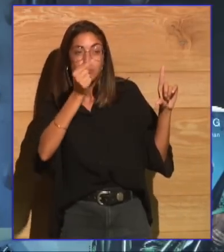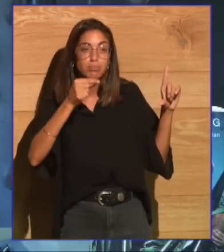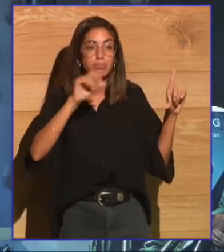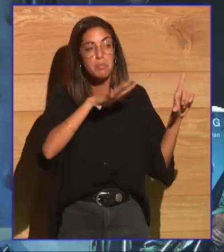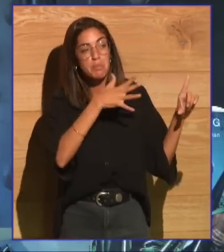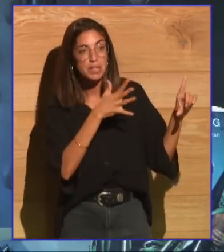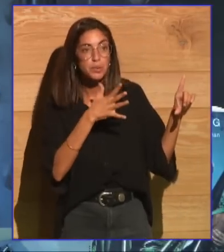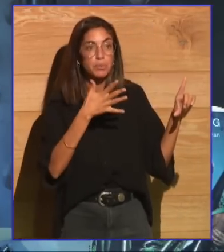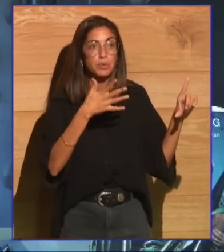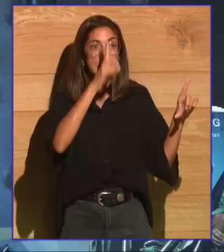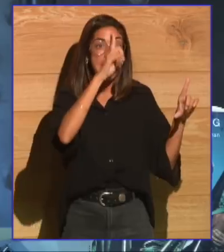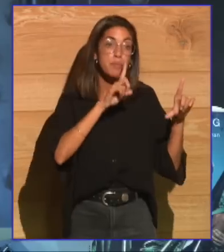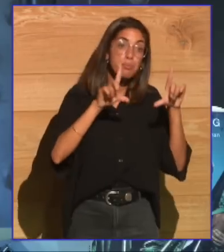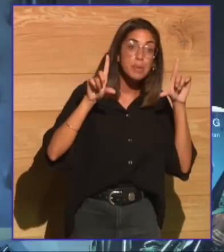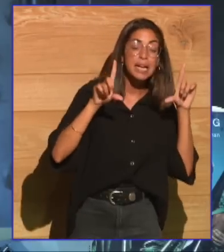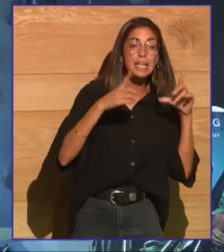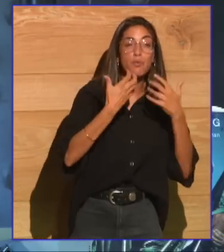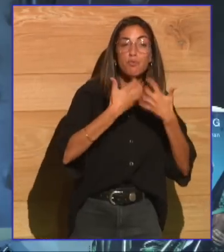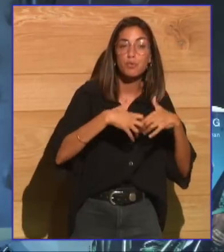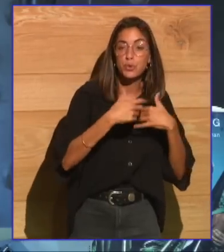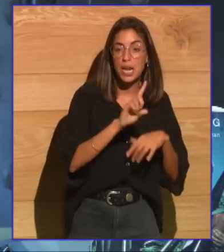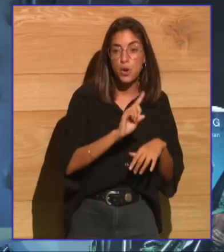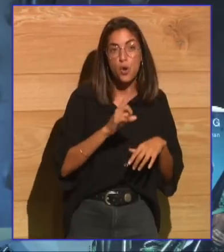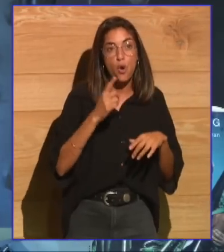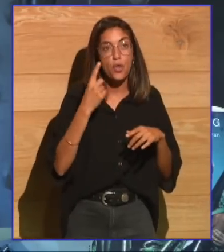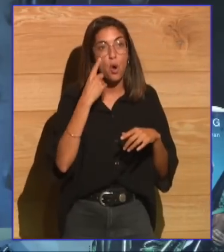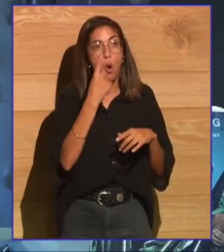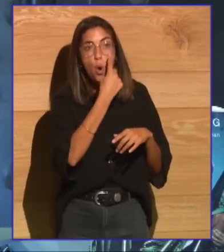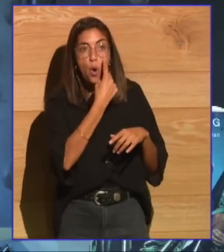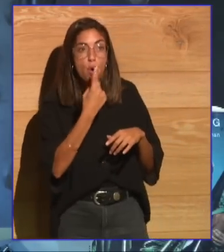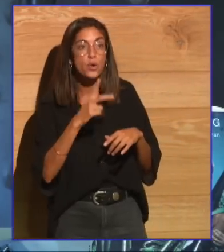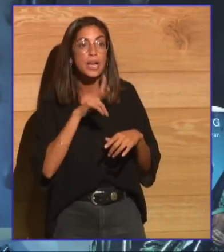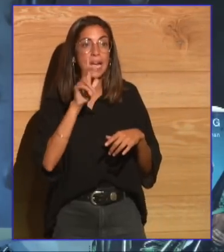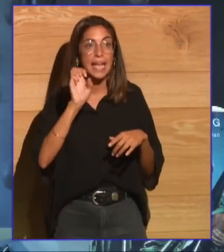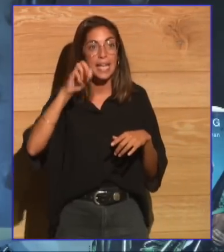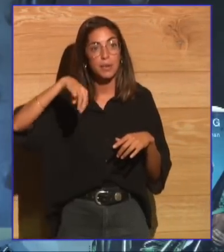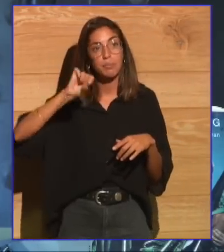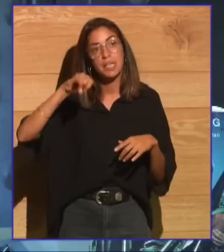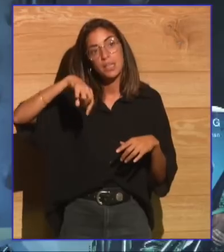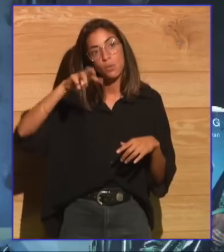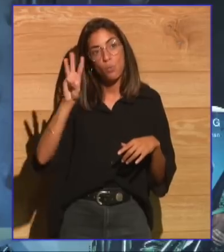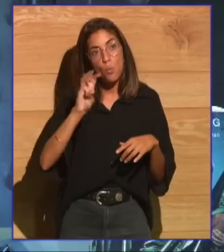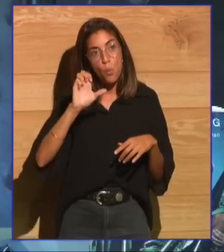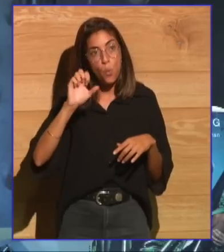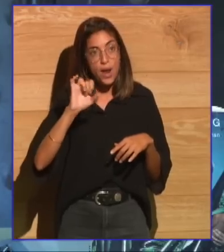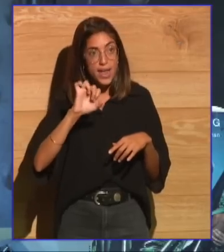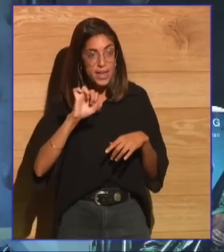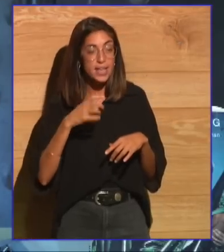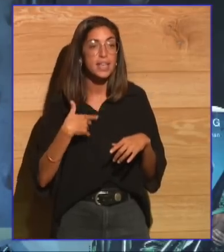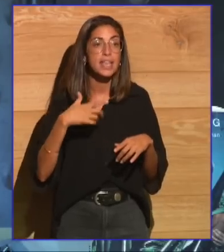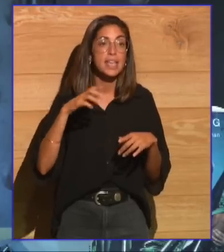imágenes que no deberían funcionar con los ojos de hemingway einstein fin con el